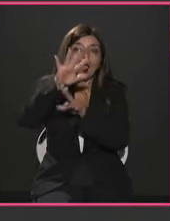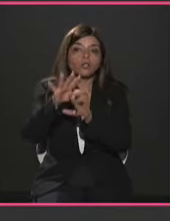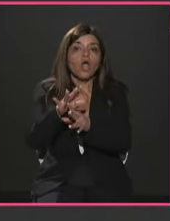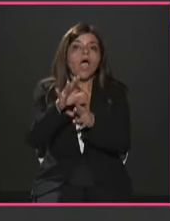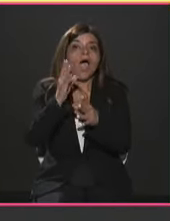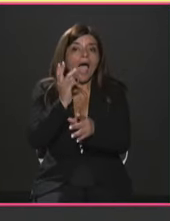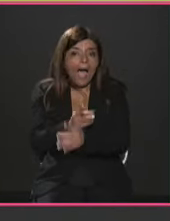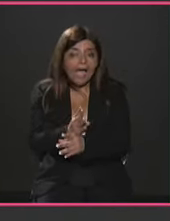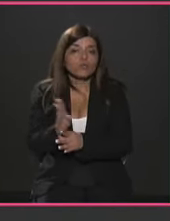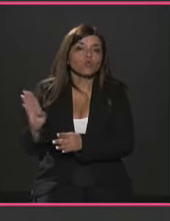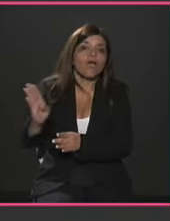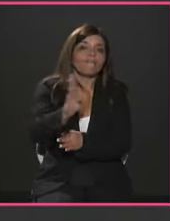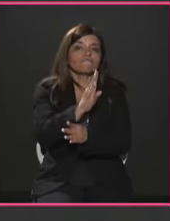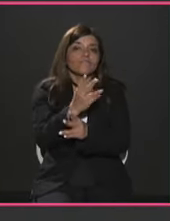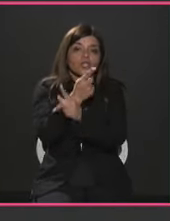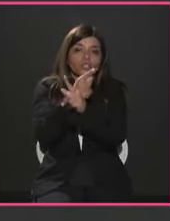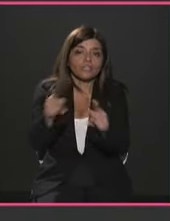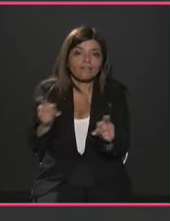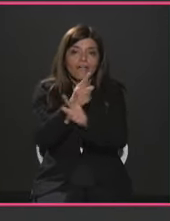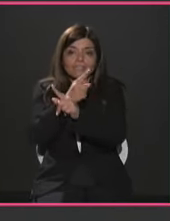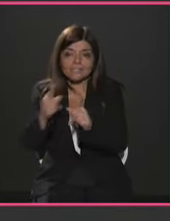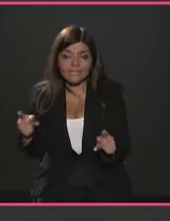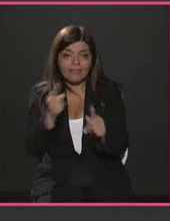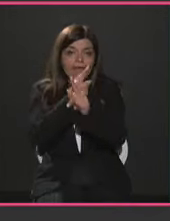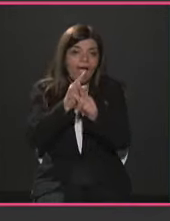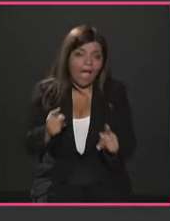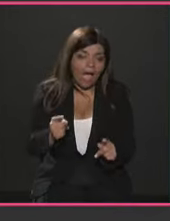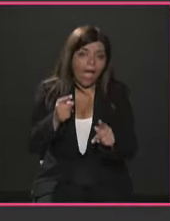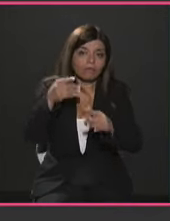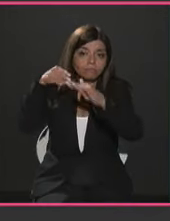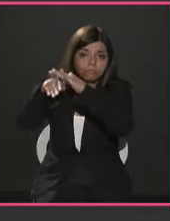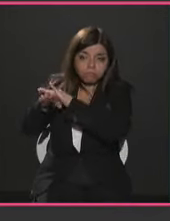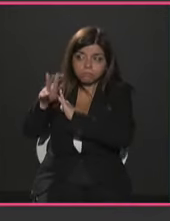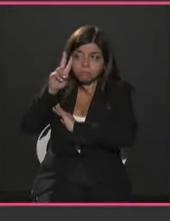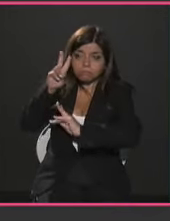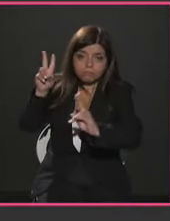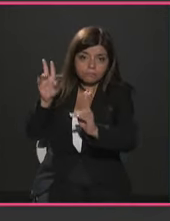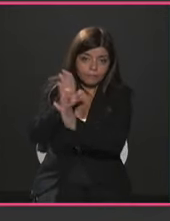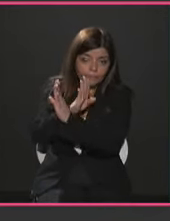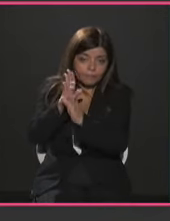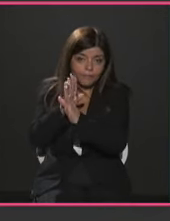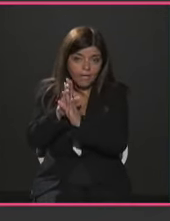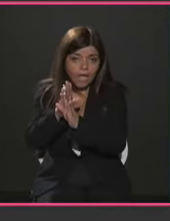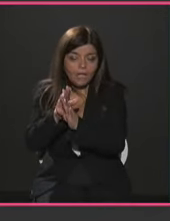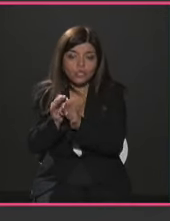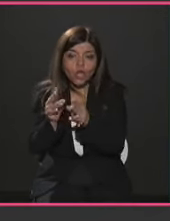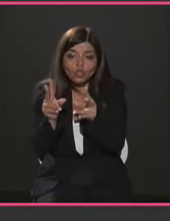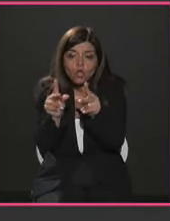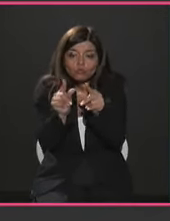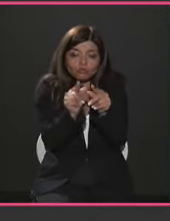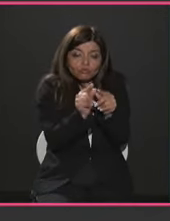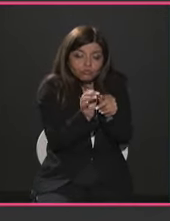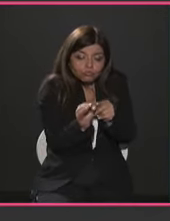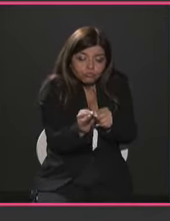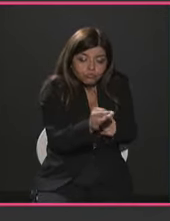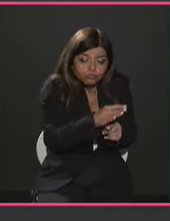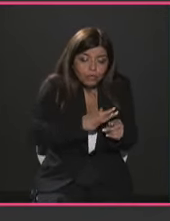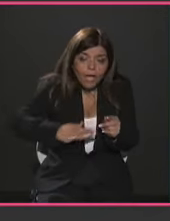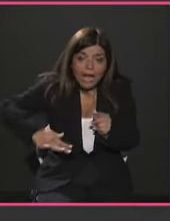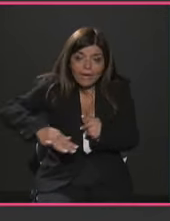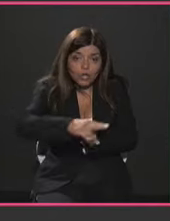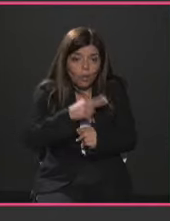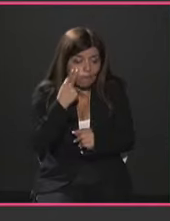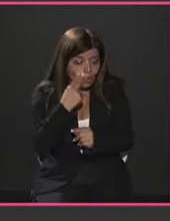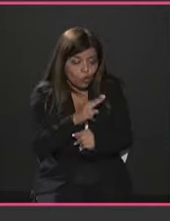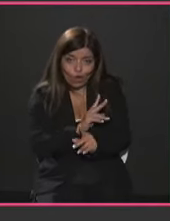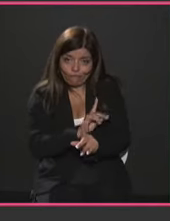biodiversidad escondida microd diversidad esa diversidad de microorganismos que viven alrededor de nosotros todo el tiempo pero que